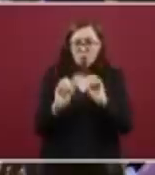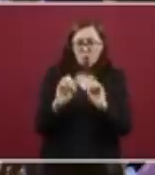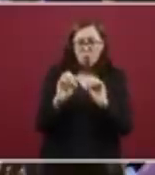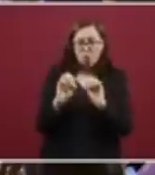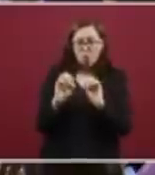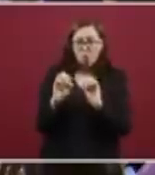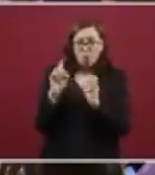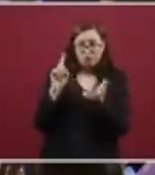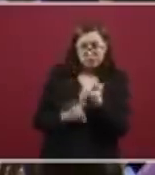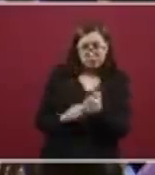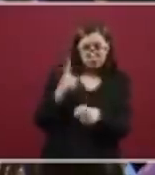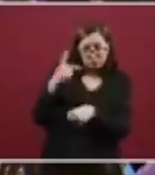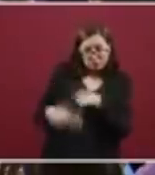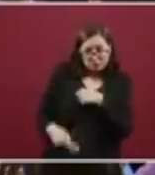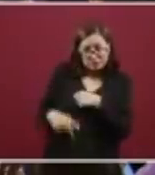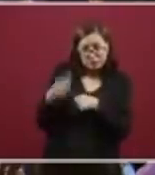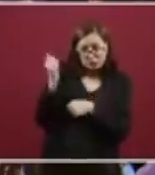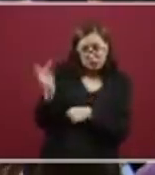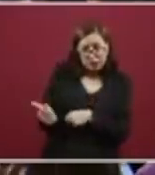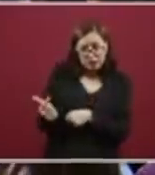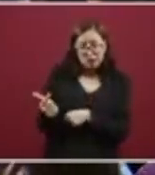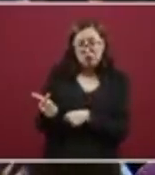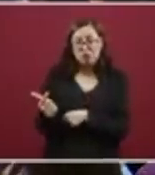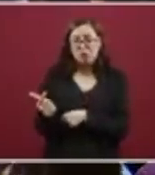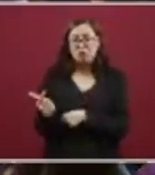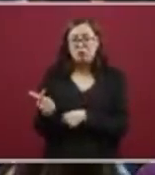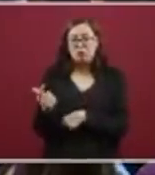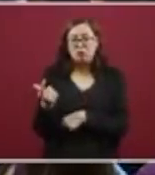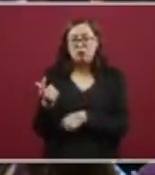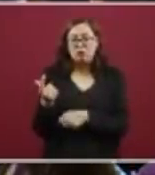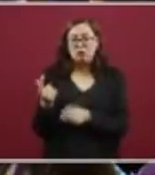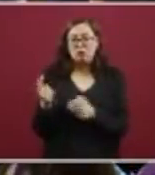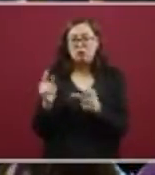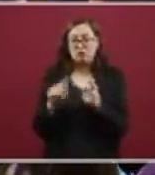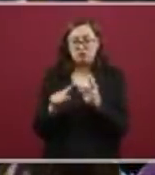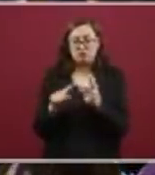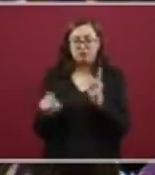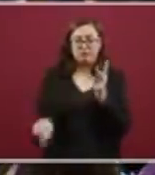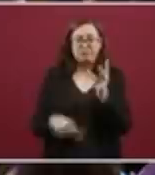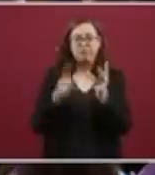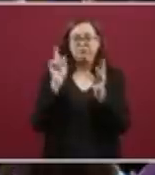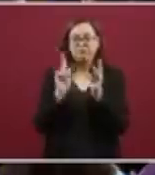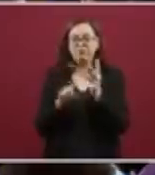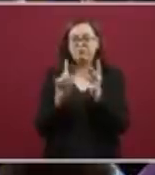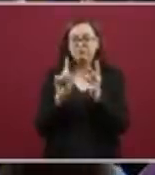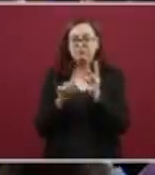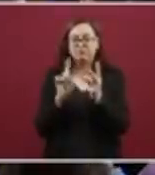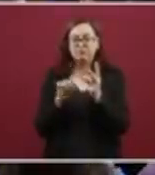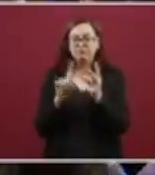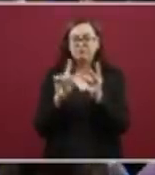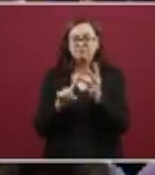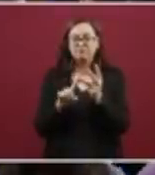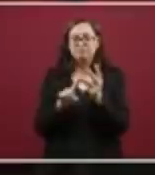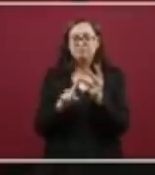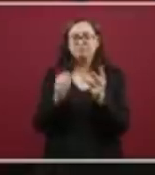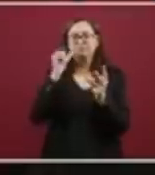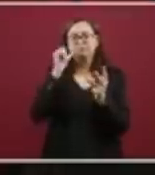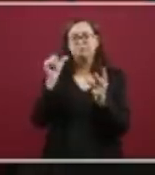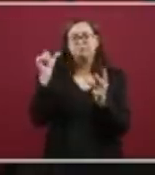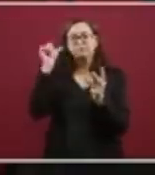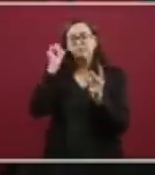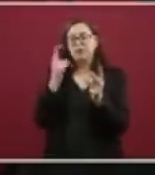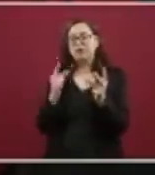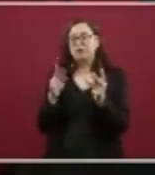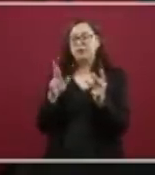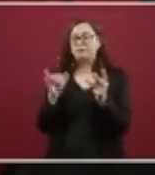riesgo real de subejercicio? Y por otro lado, preguntarle su opinión sobre las críticas que lanzó ayer el PRI en la